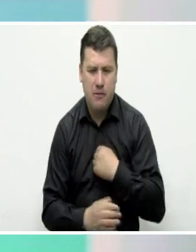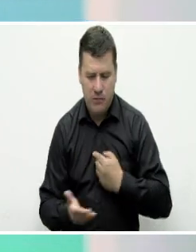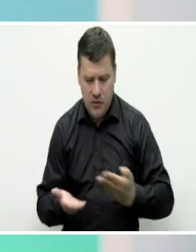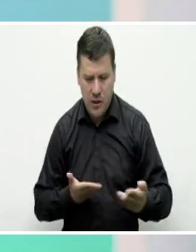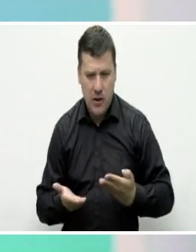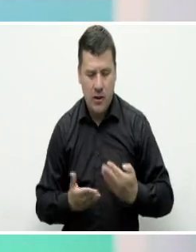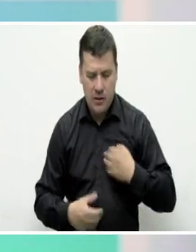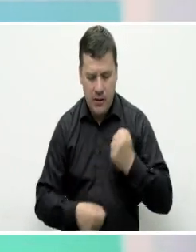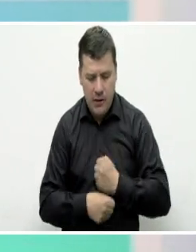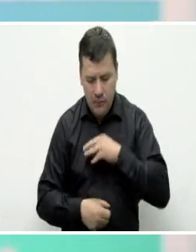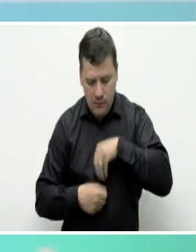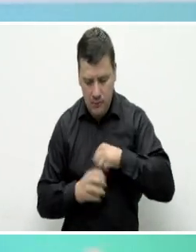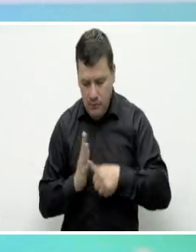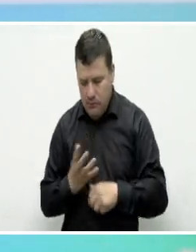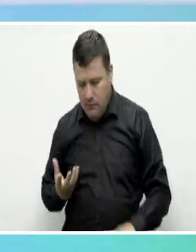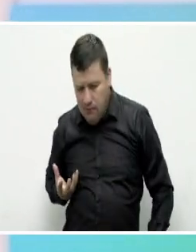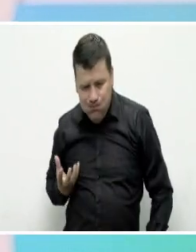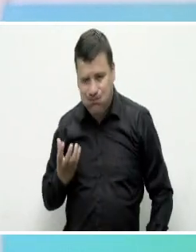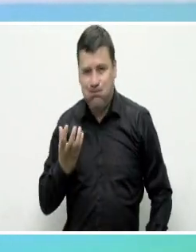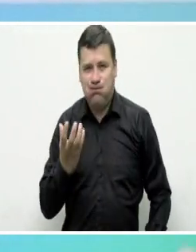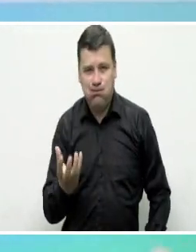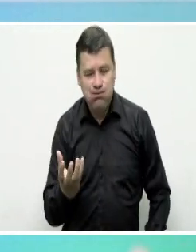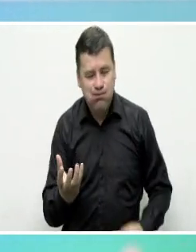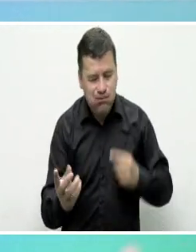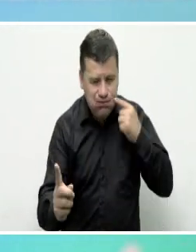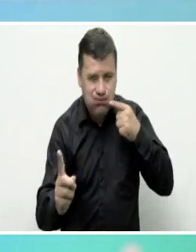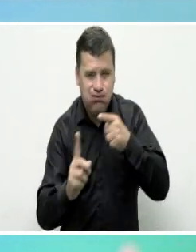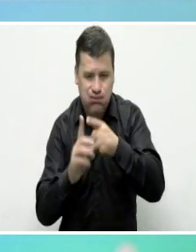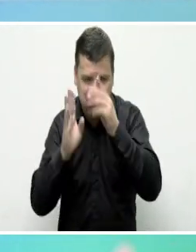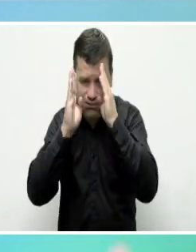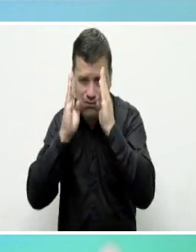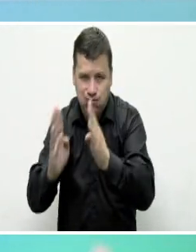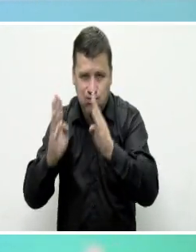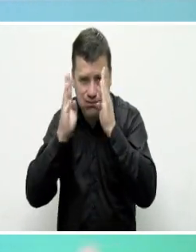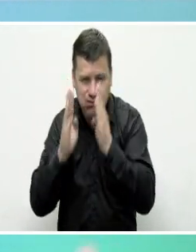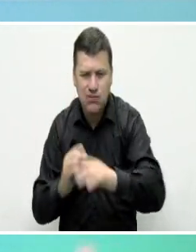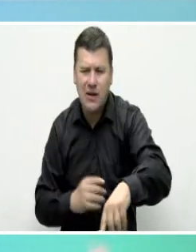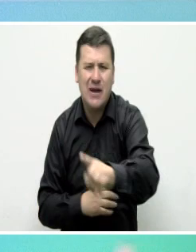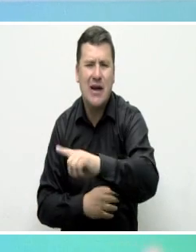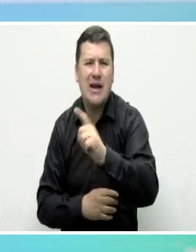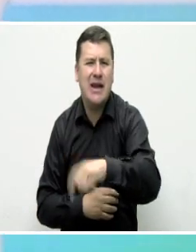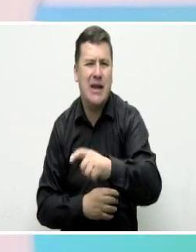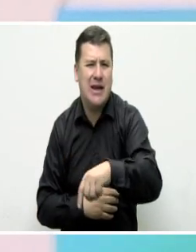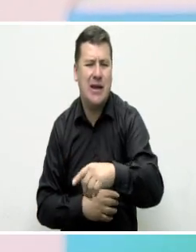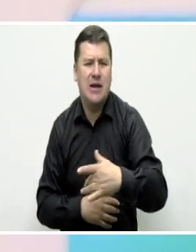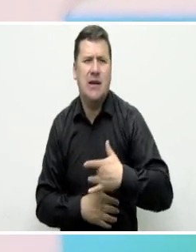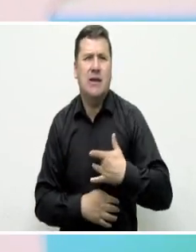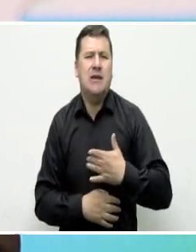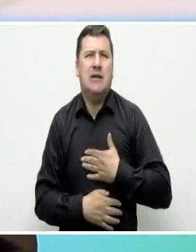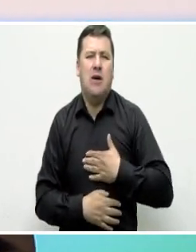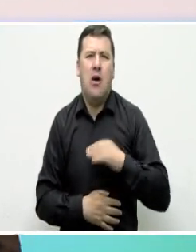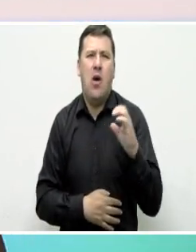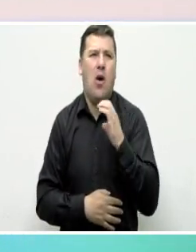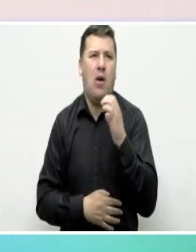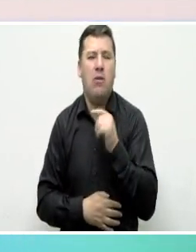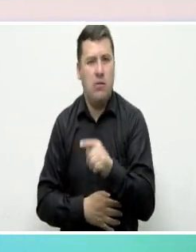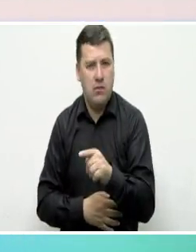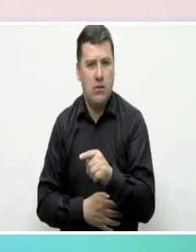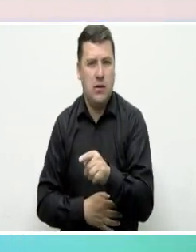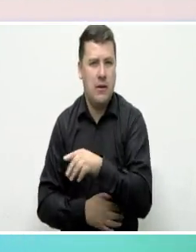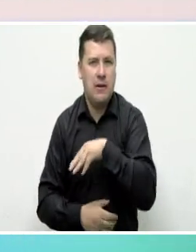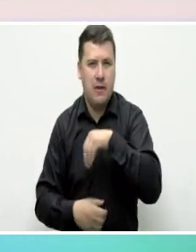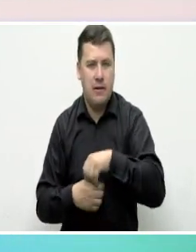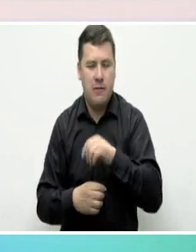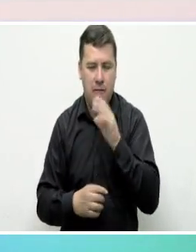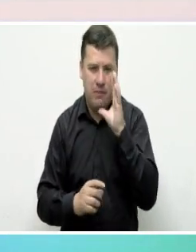de la Registraduría Nacional del Estado Civil, empeñados en atender la necesidad más sentida de todos los colombianos, como es